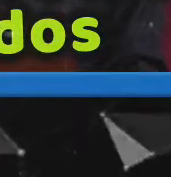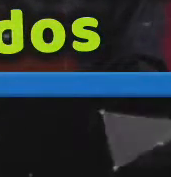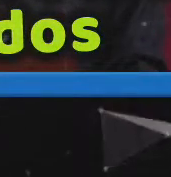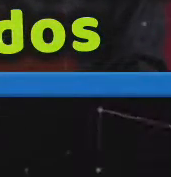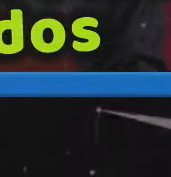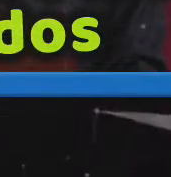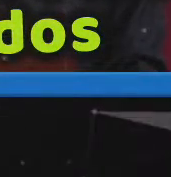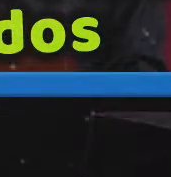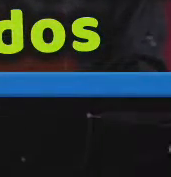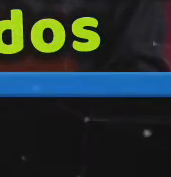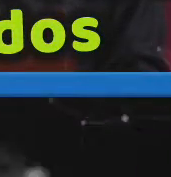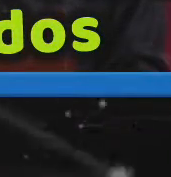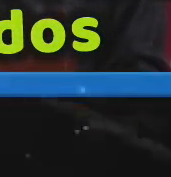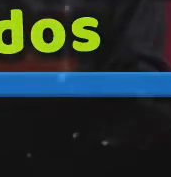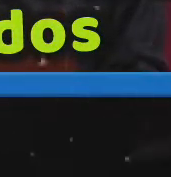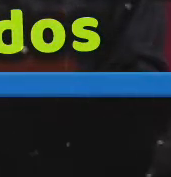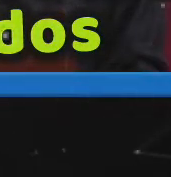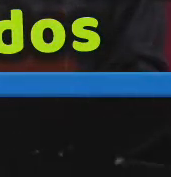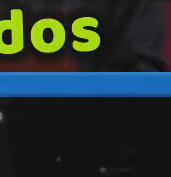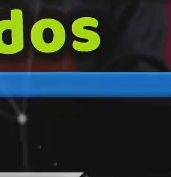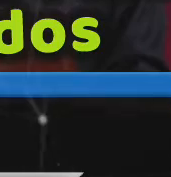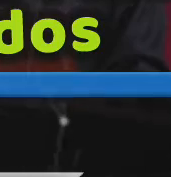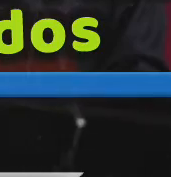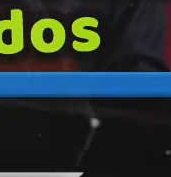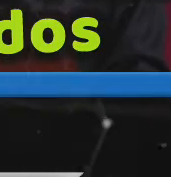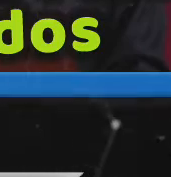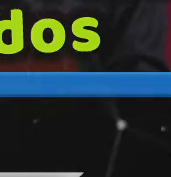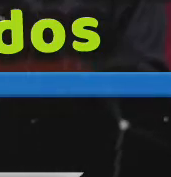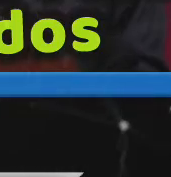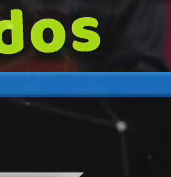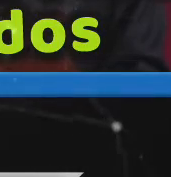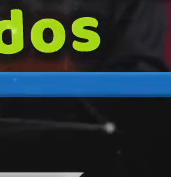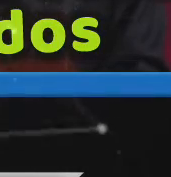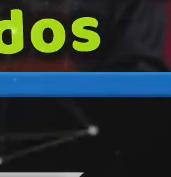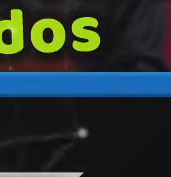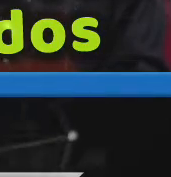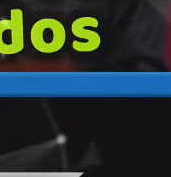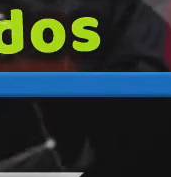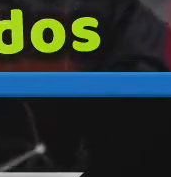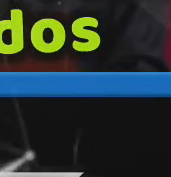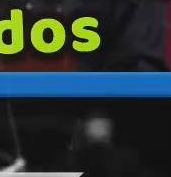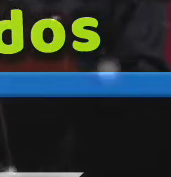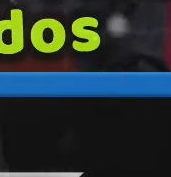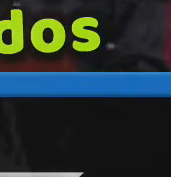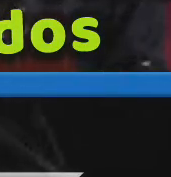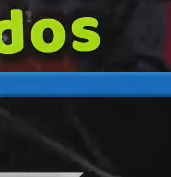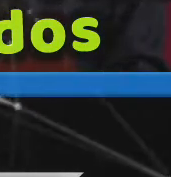Ya estás informado. No olvides darle like a este video, comparte y suscríbete a Escucha Diario.